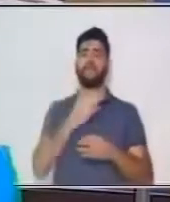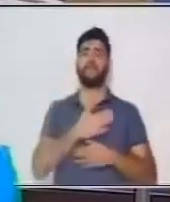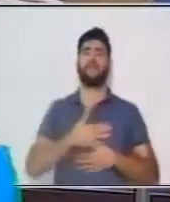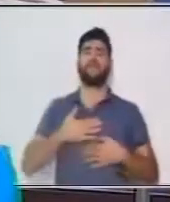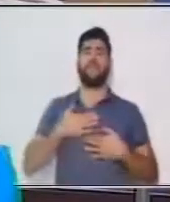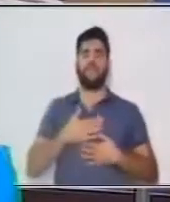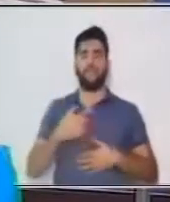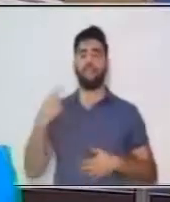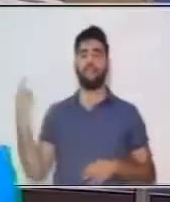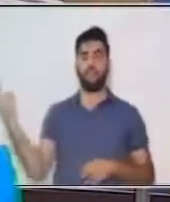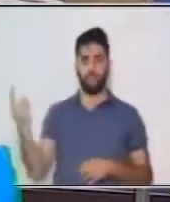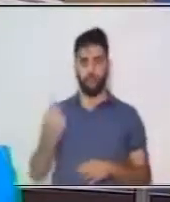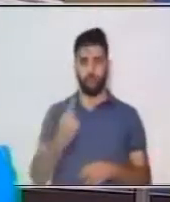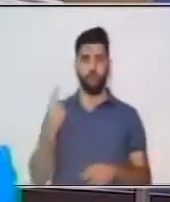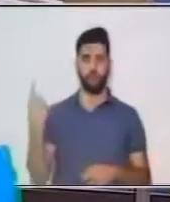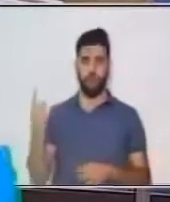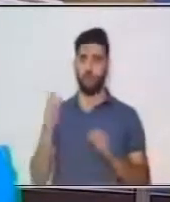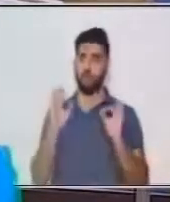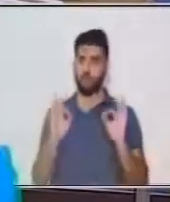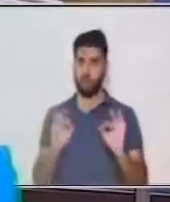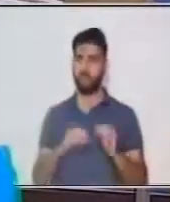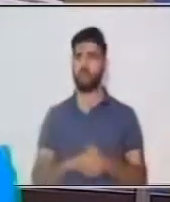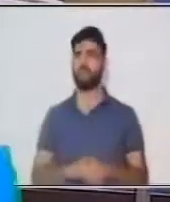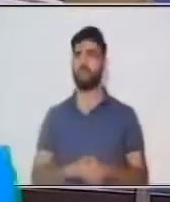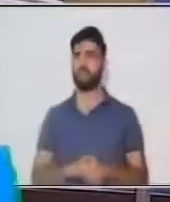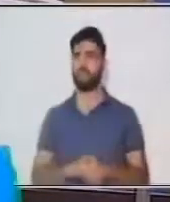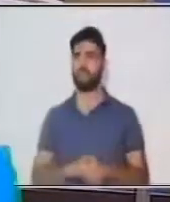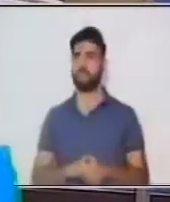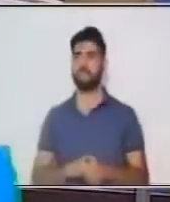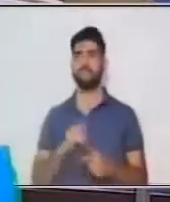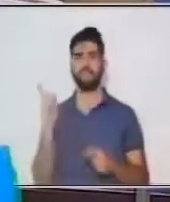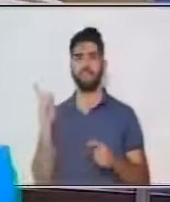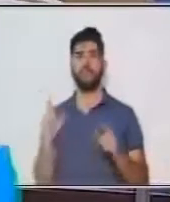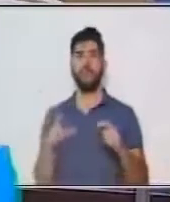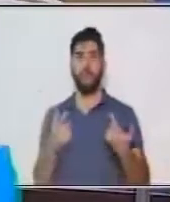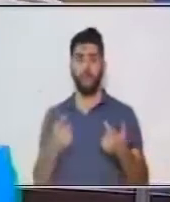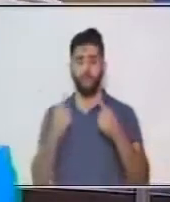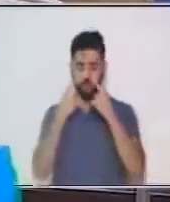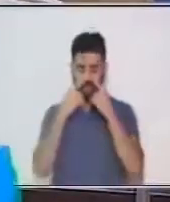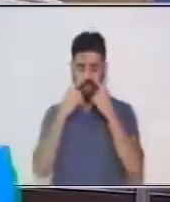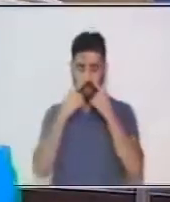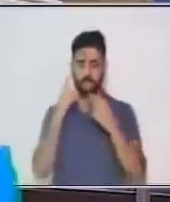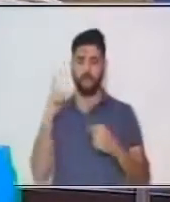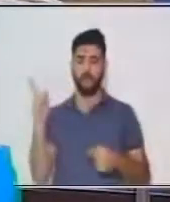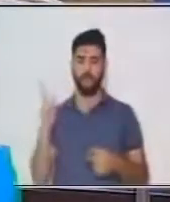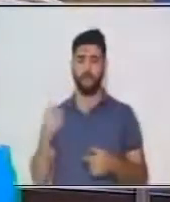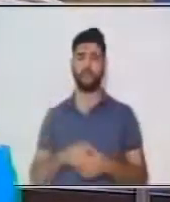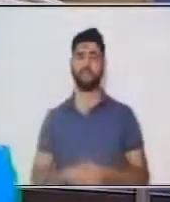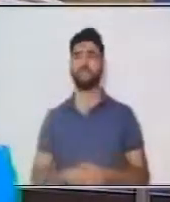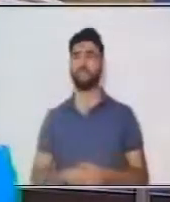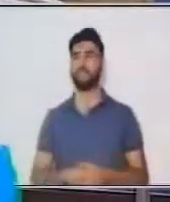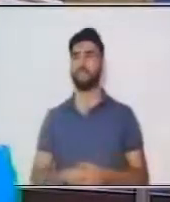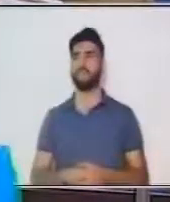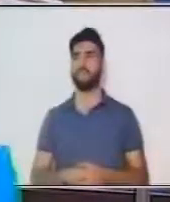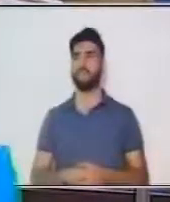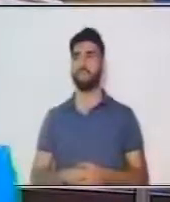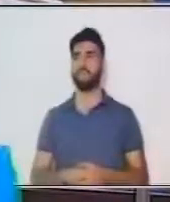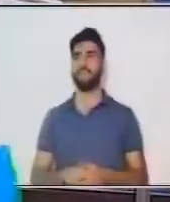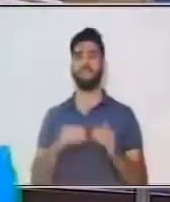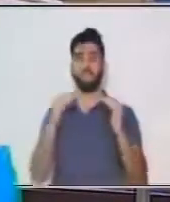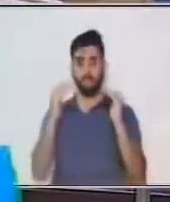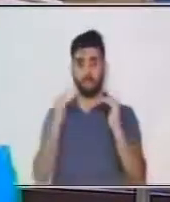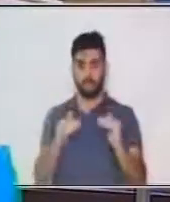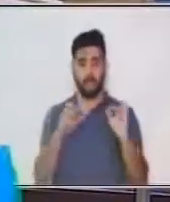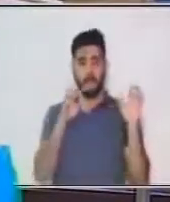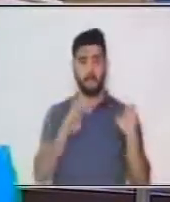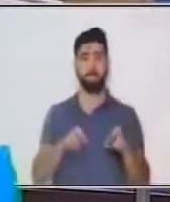vamos a percibir? ¿Cómo vas a oler una rosa? Por medio del sentido del olfato. Muchas personas no toleran